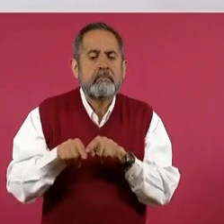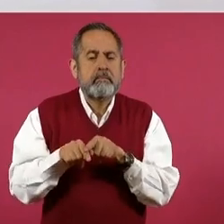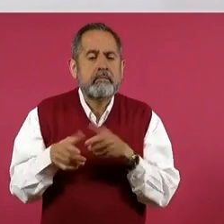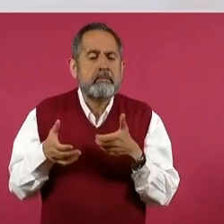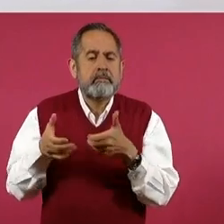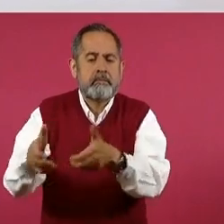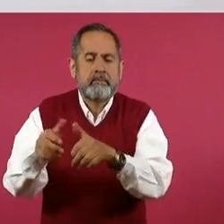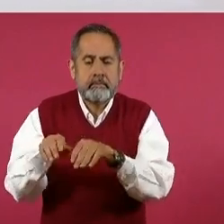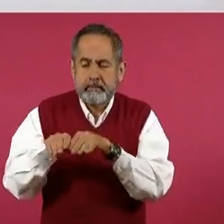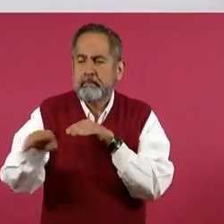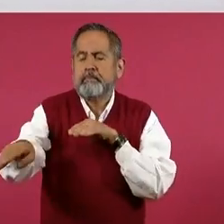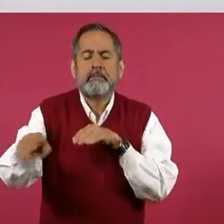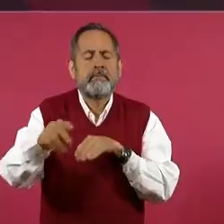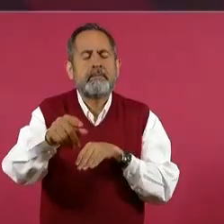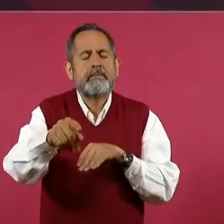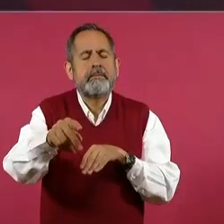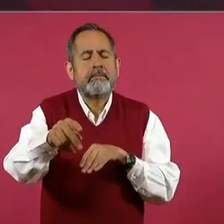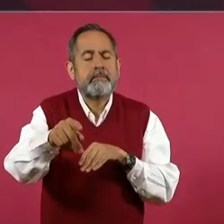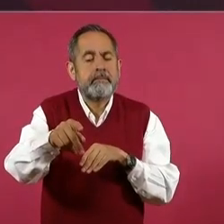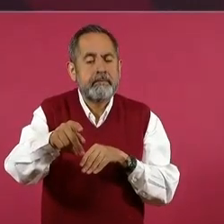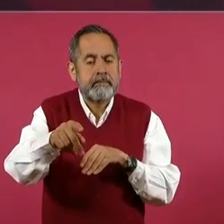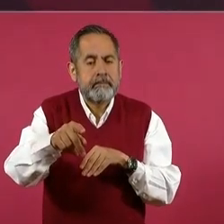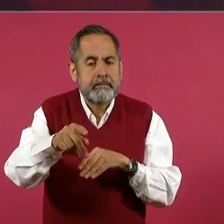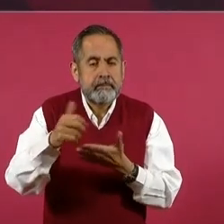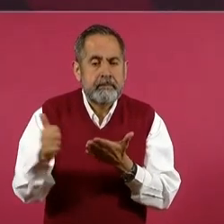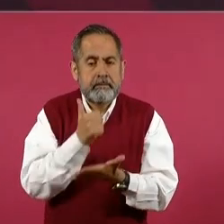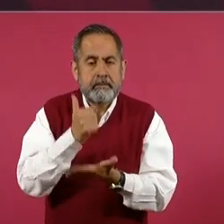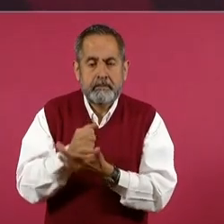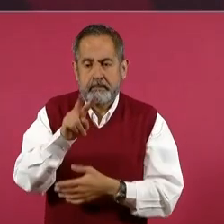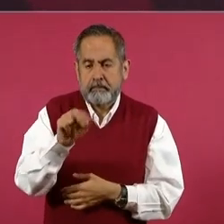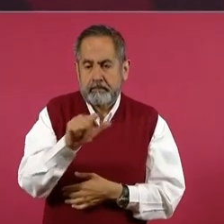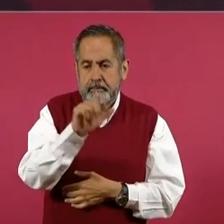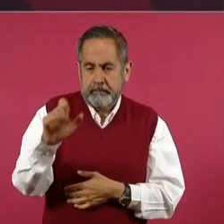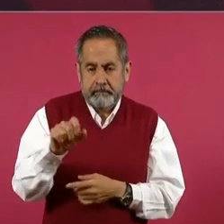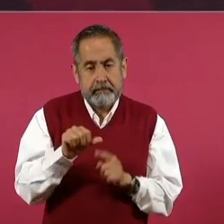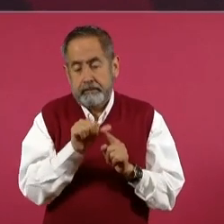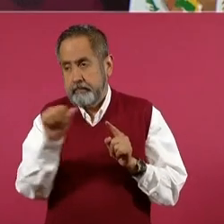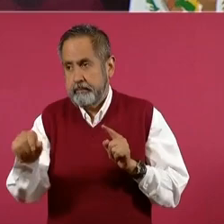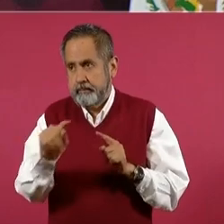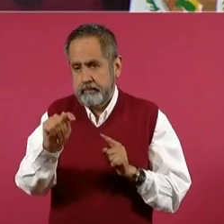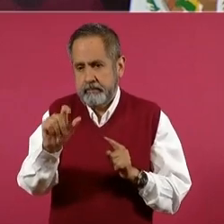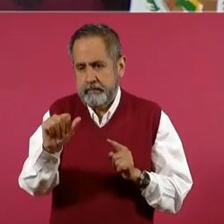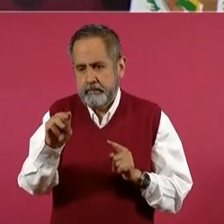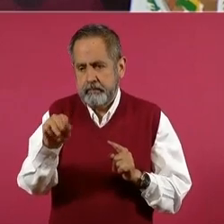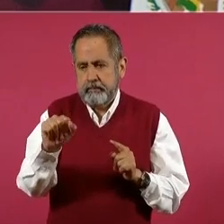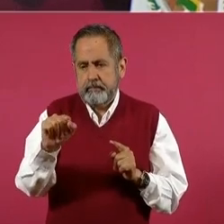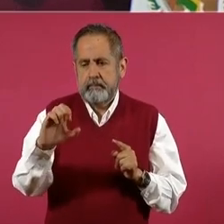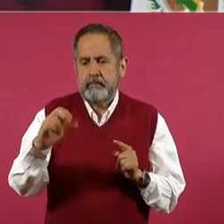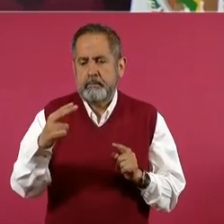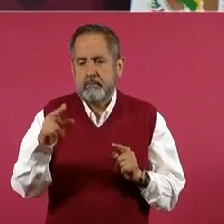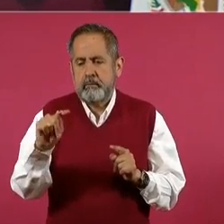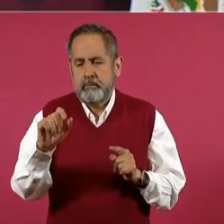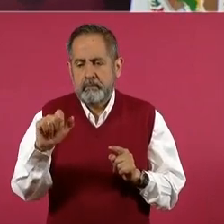la carretera de Ciudad Valle a Tamazunchale.